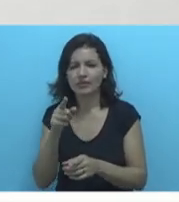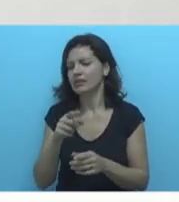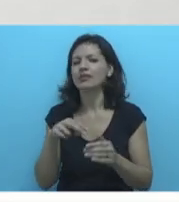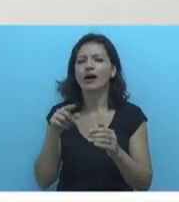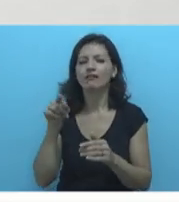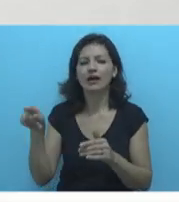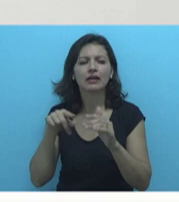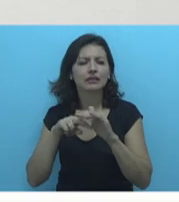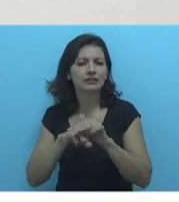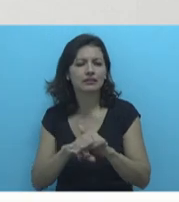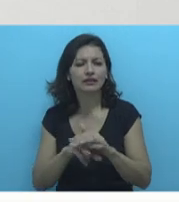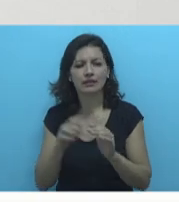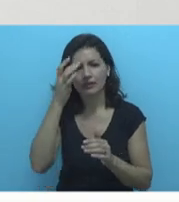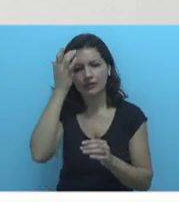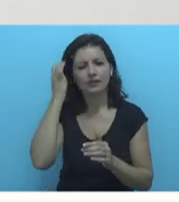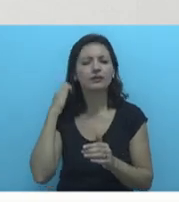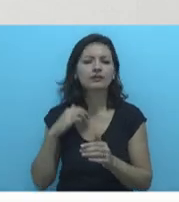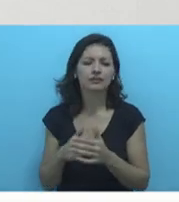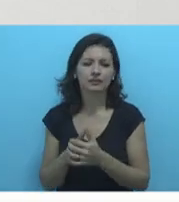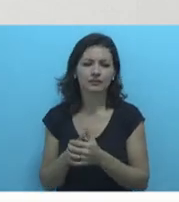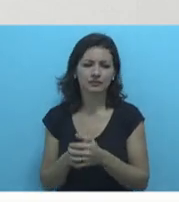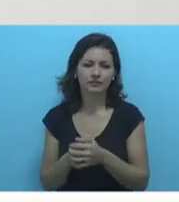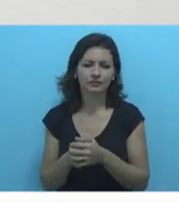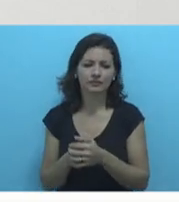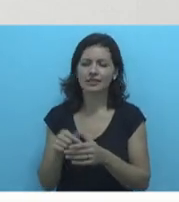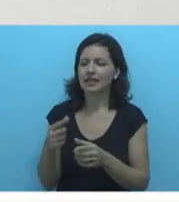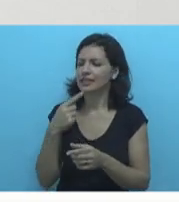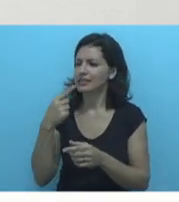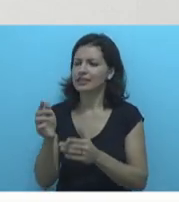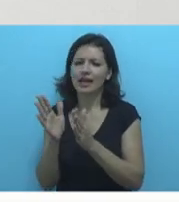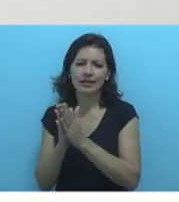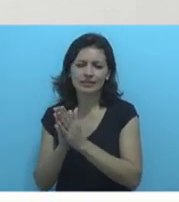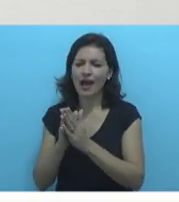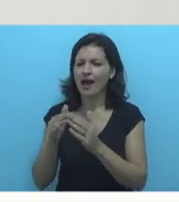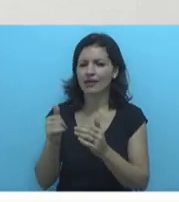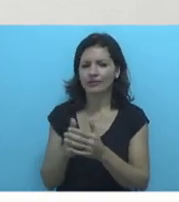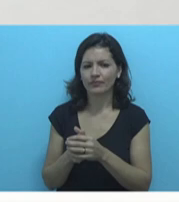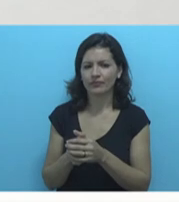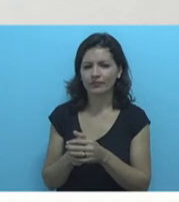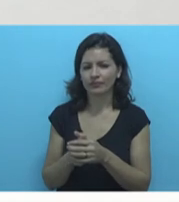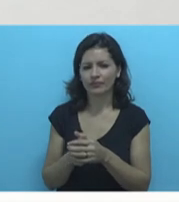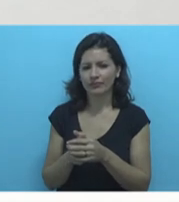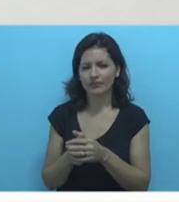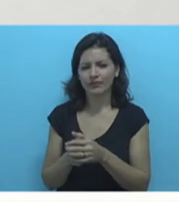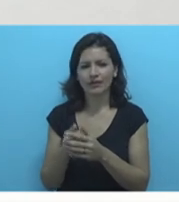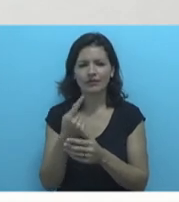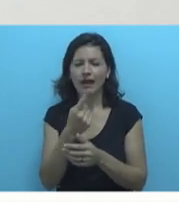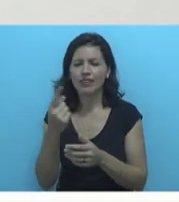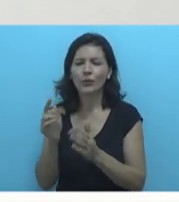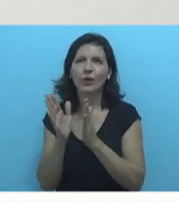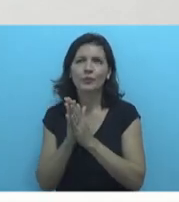ocupaba de llamar por teléfono a las otras docentes jubiladas para que esa noche no se olviden de rezar por Miguel o de pedirle a quien cada uno suele